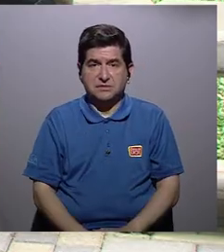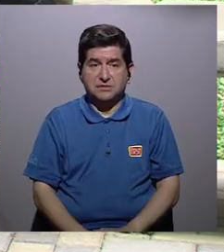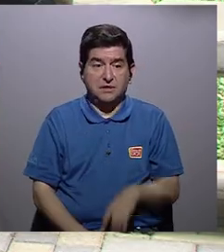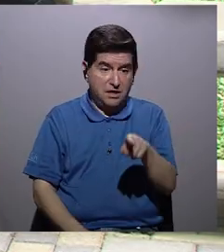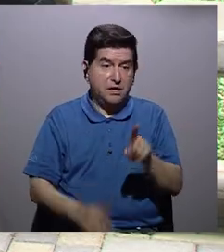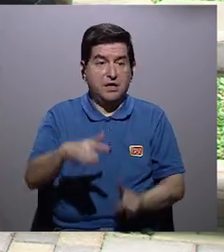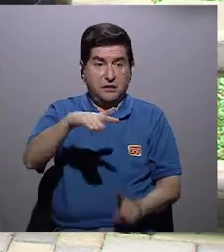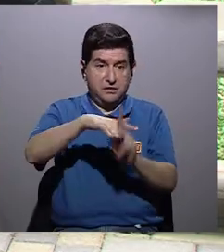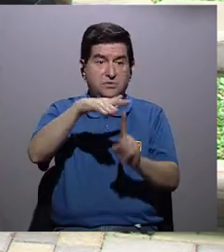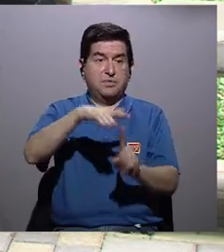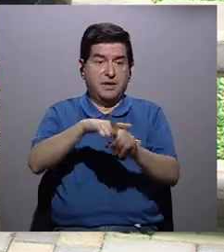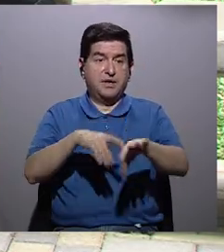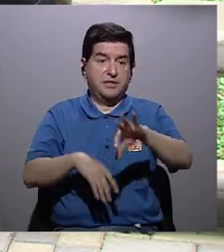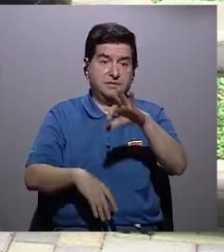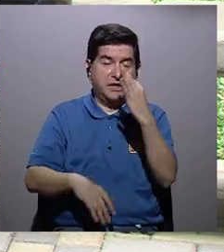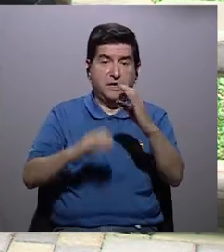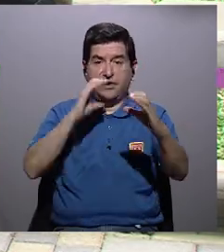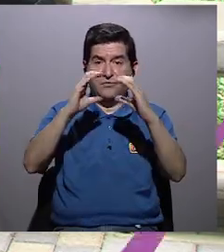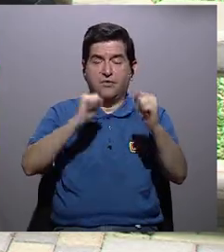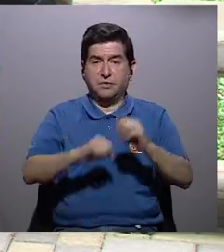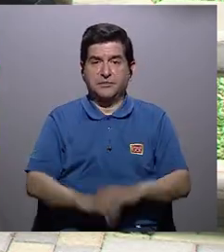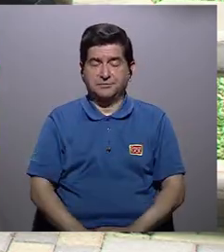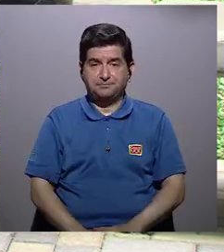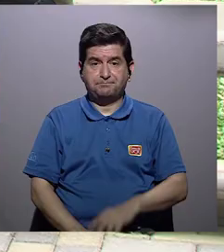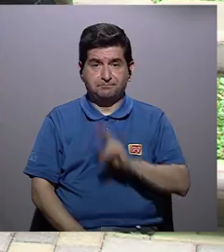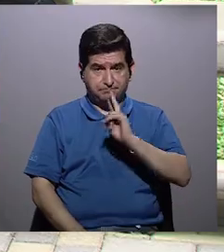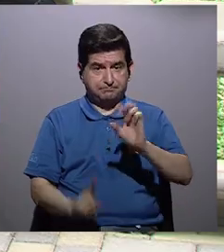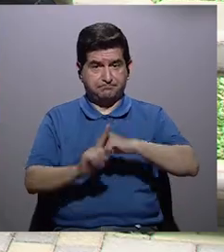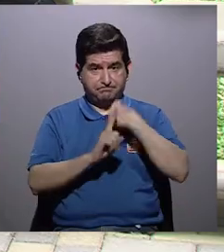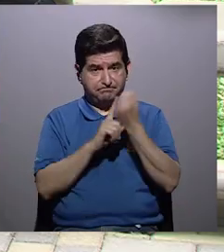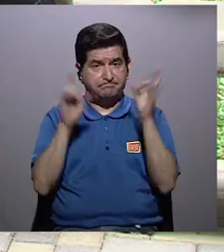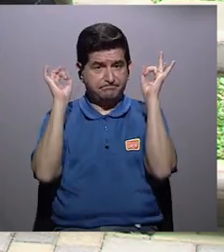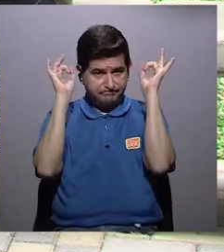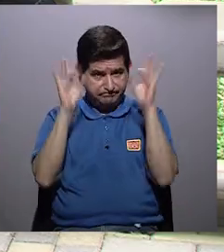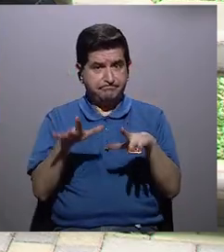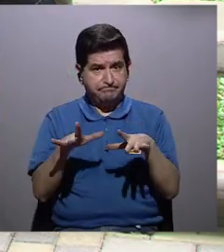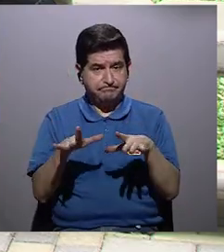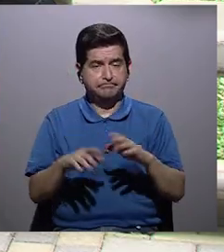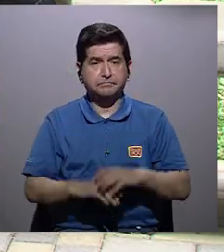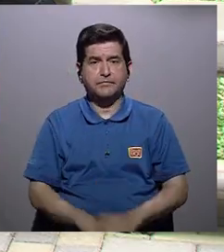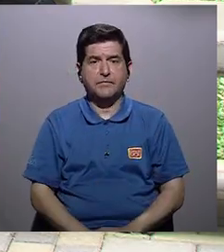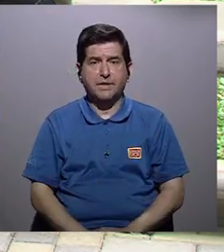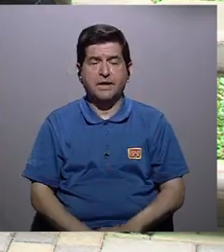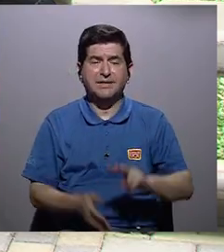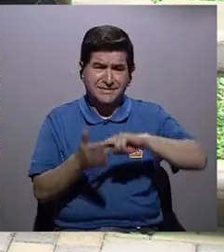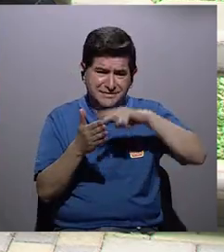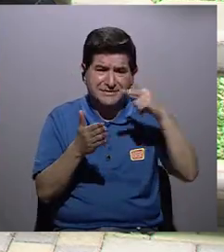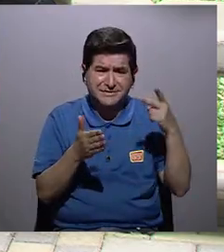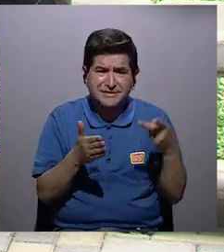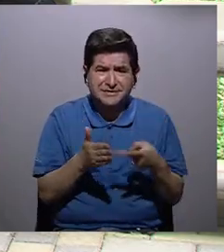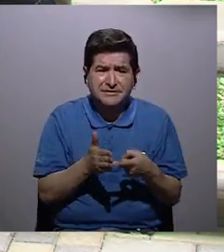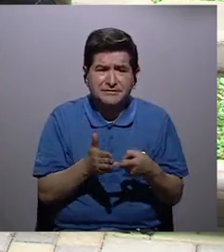que aparece más en los medios, porque ciertamente son situaciones lamentables y que llevan